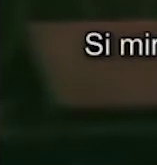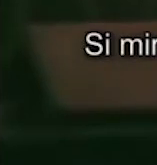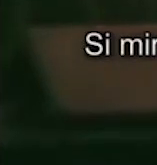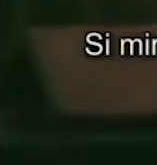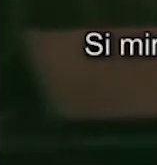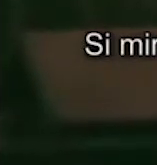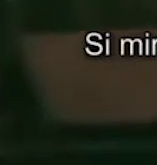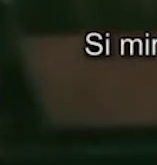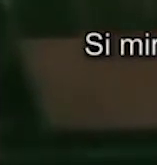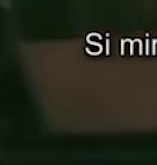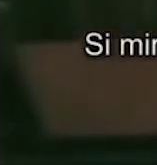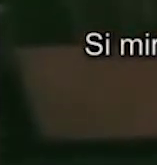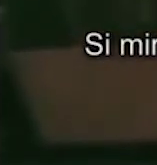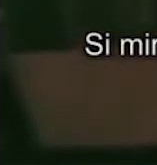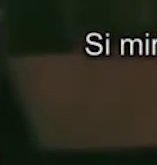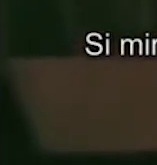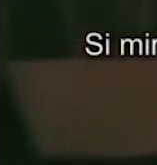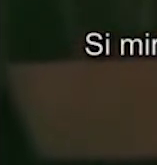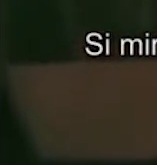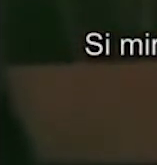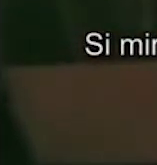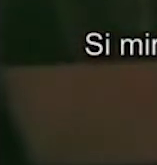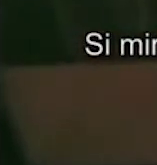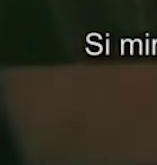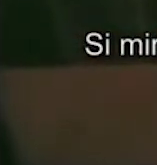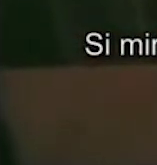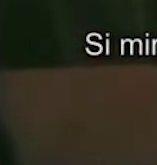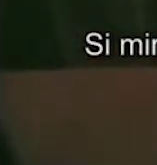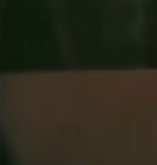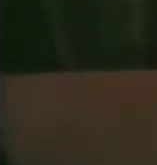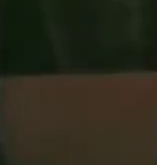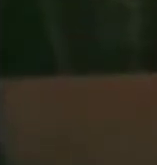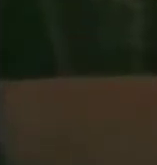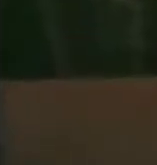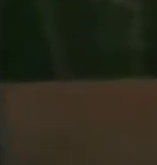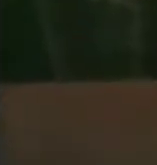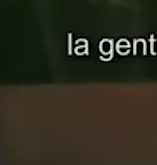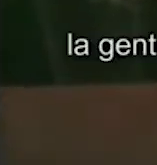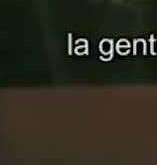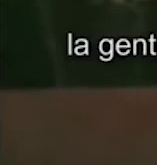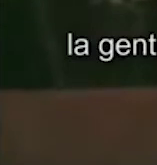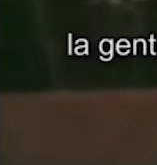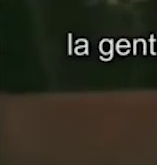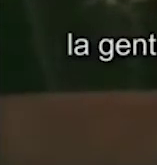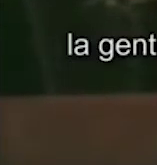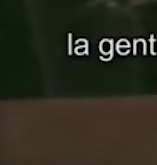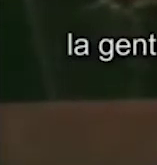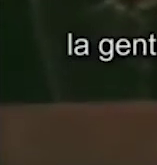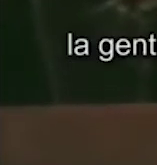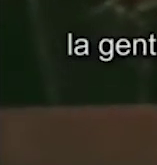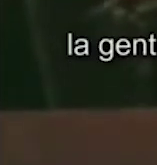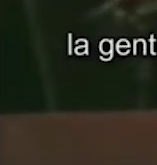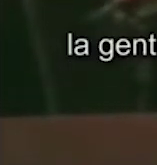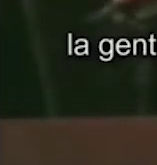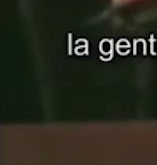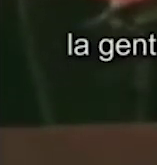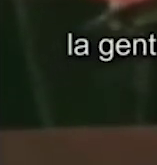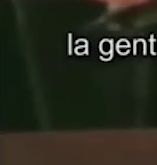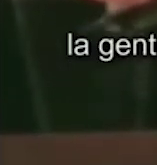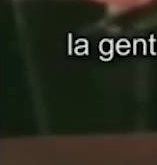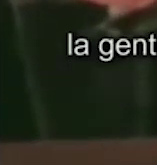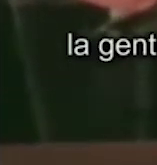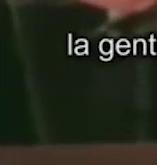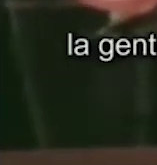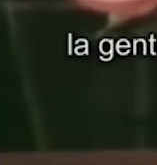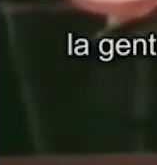detengo, la ciudad se derrumba y yo cantando, la gente que me odia